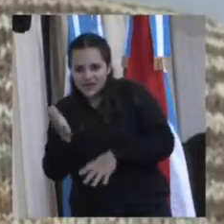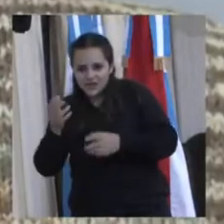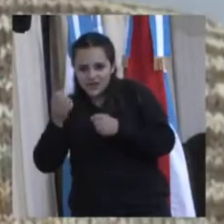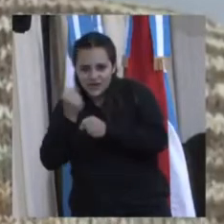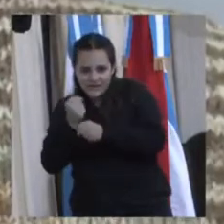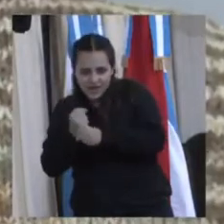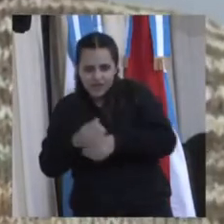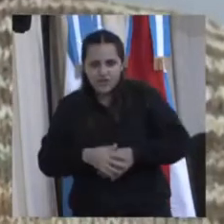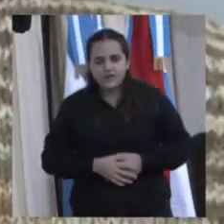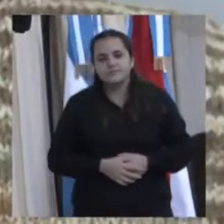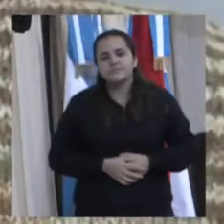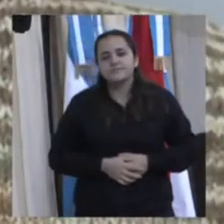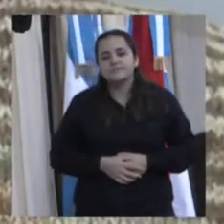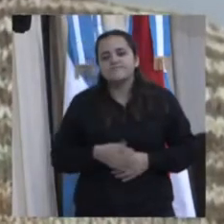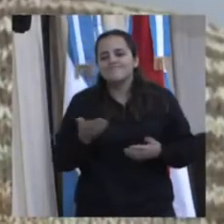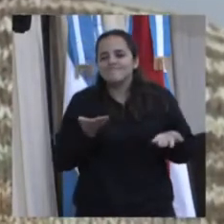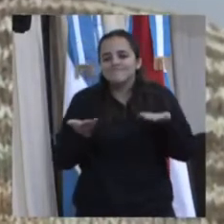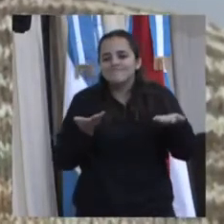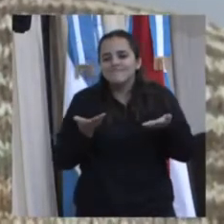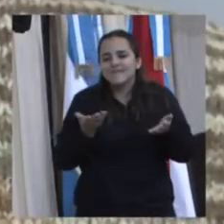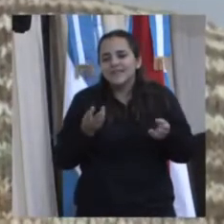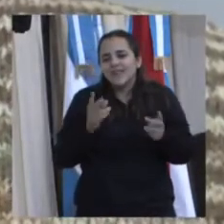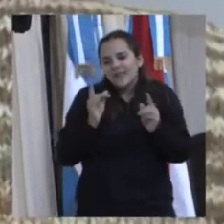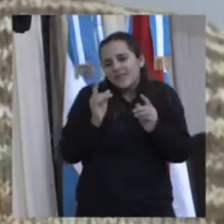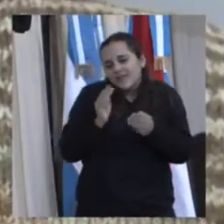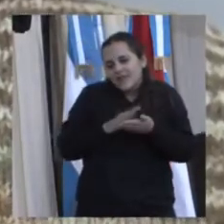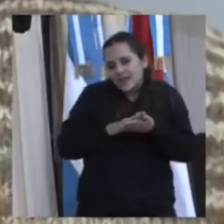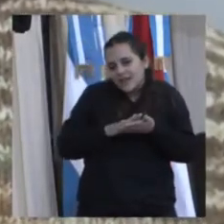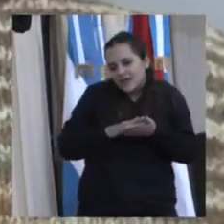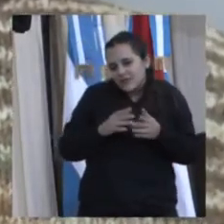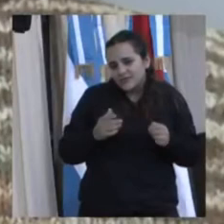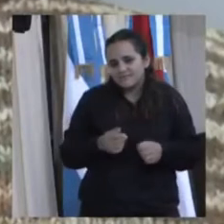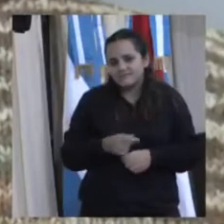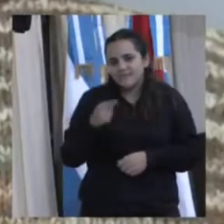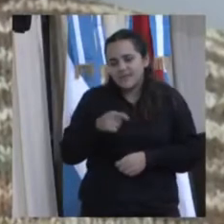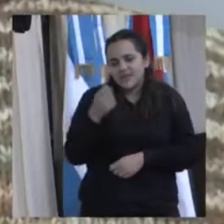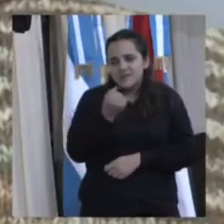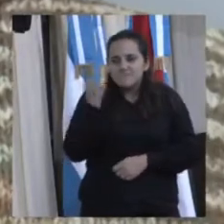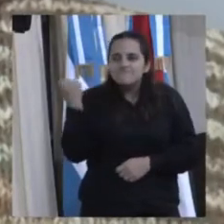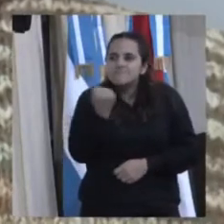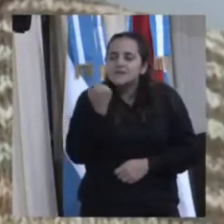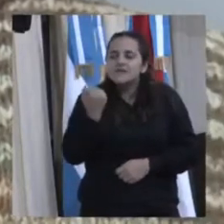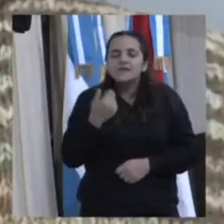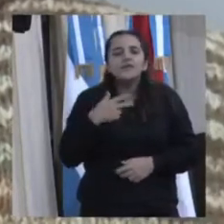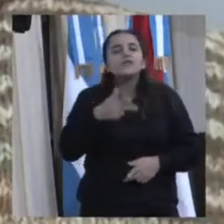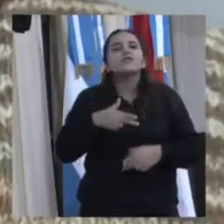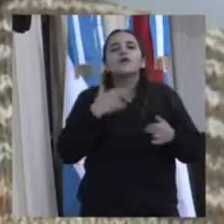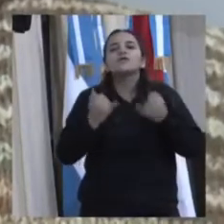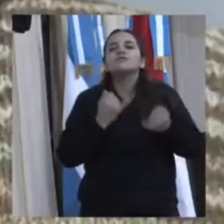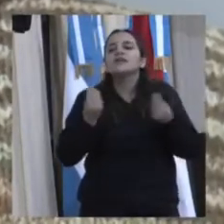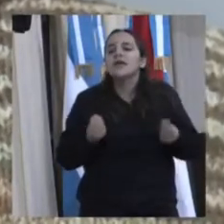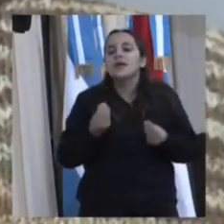Este punto es irresoluble, es un antagonismo esencial, y lo va a plantear mejor que nadie